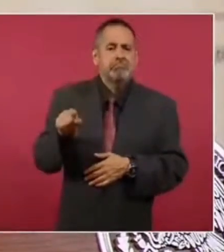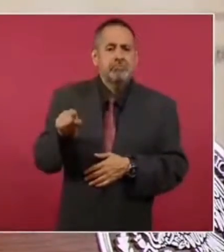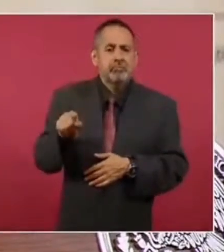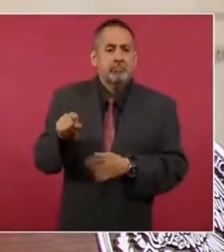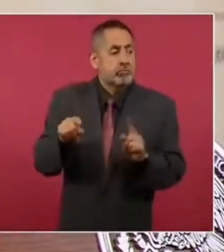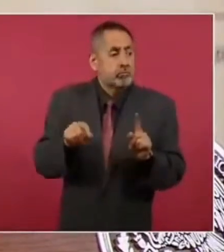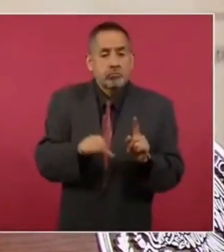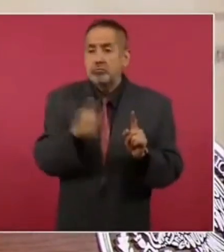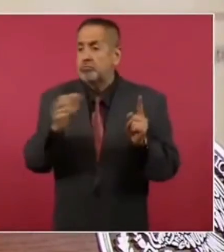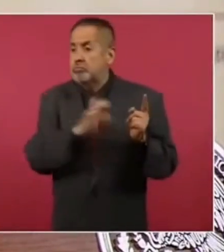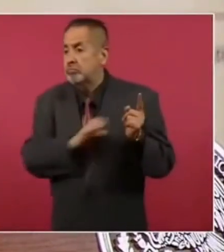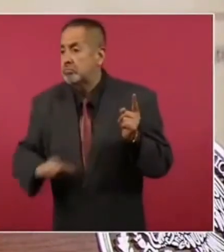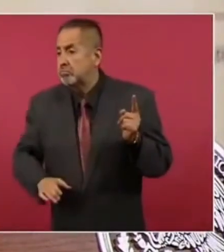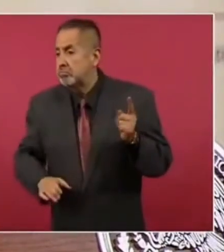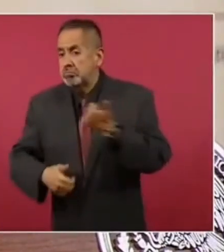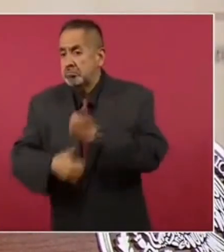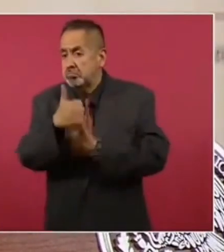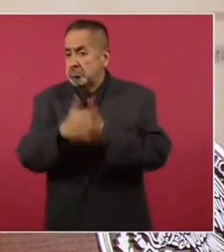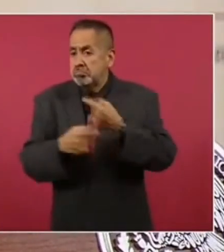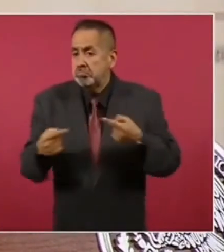otro candidato.